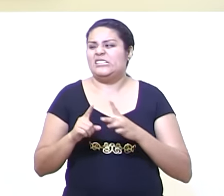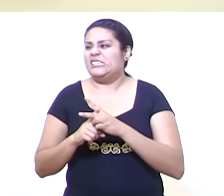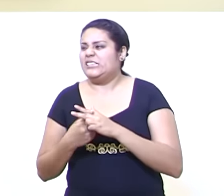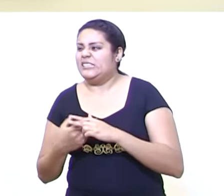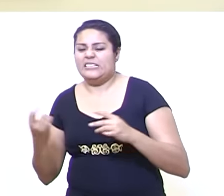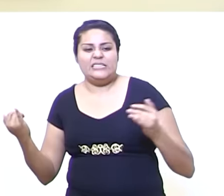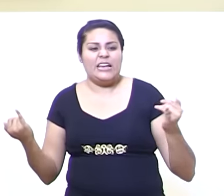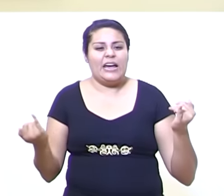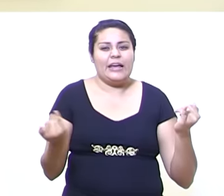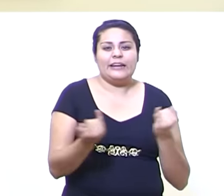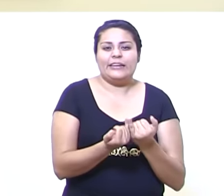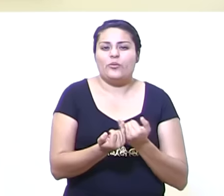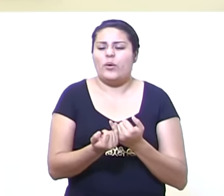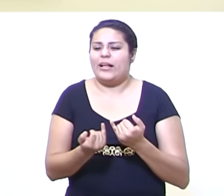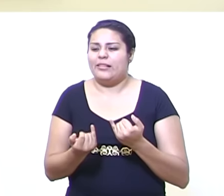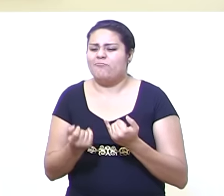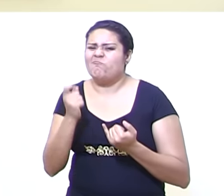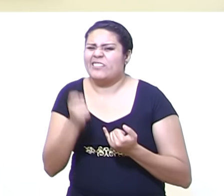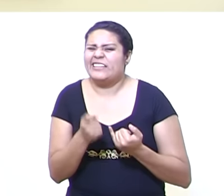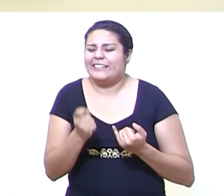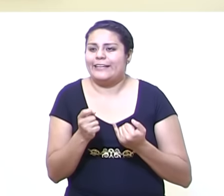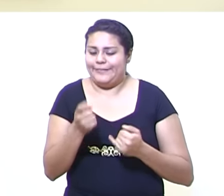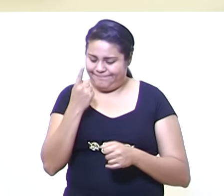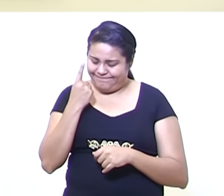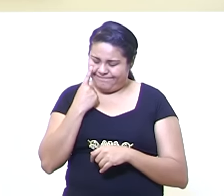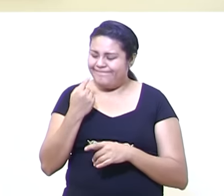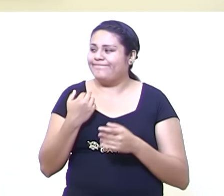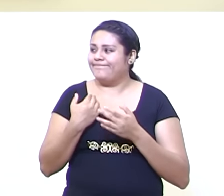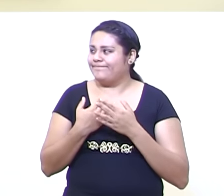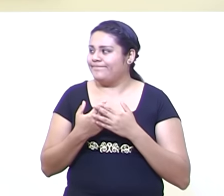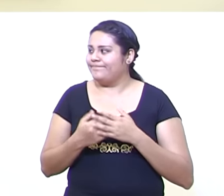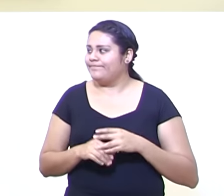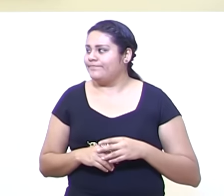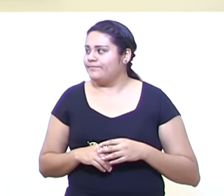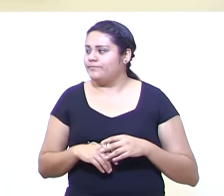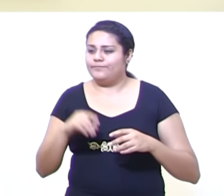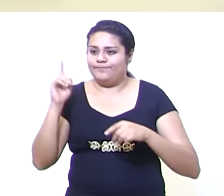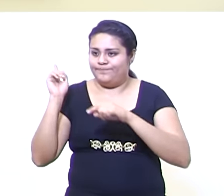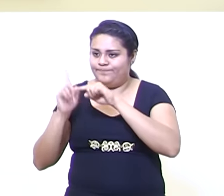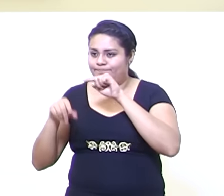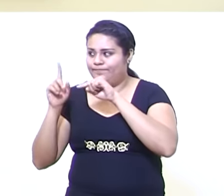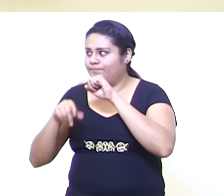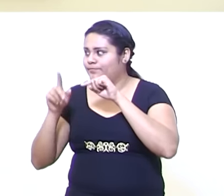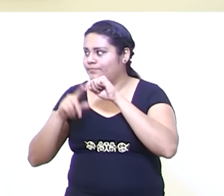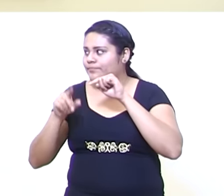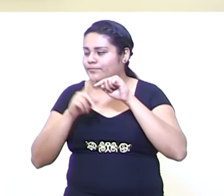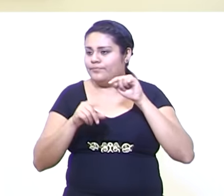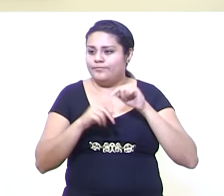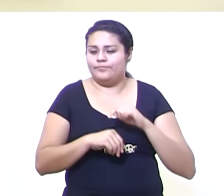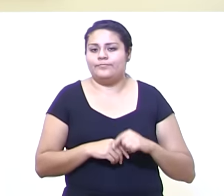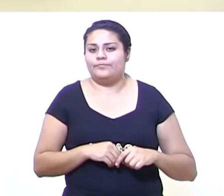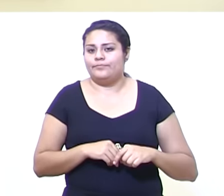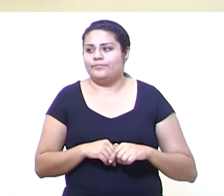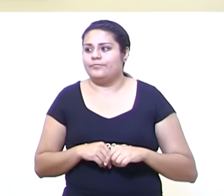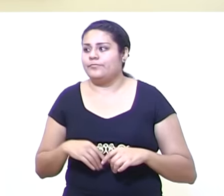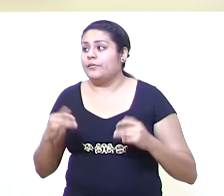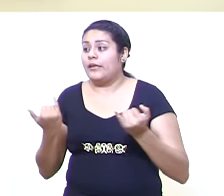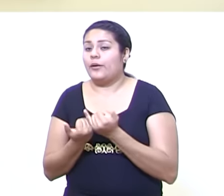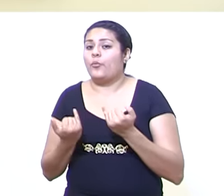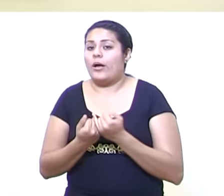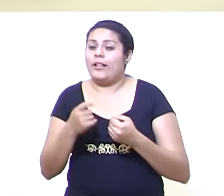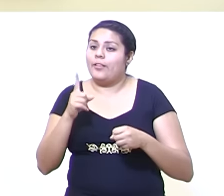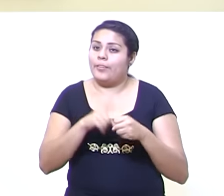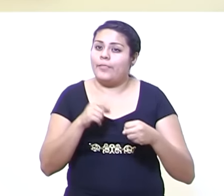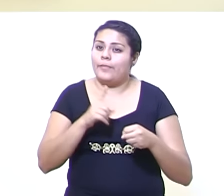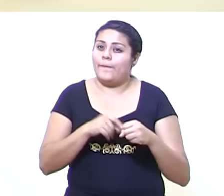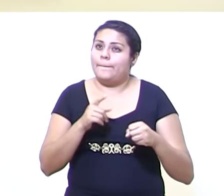Solo voy a hacer un movimiento. ya que los colores también nos van a ayudar